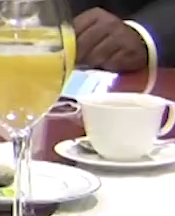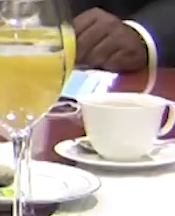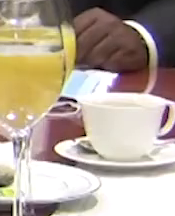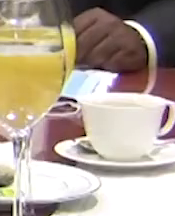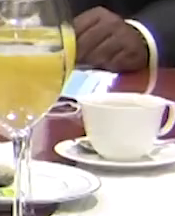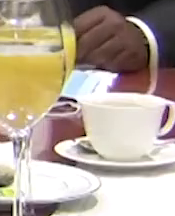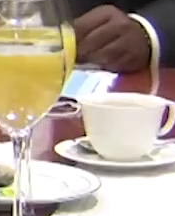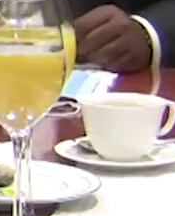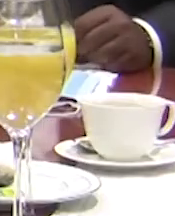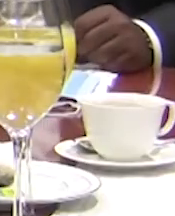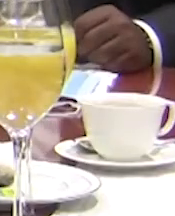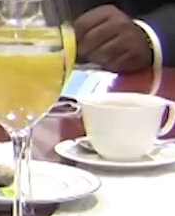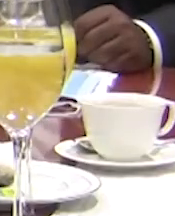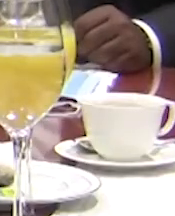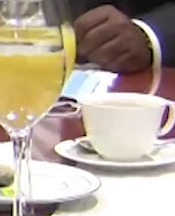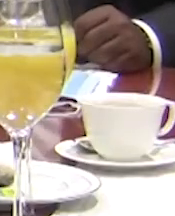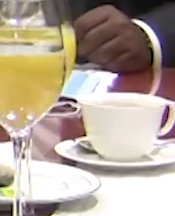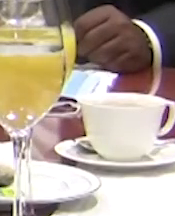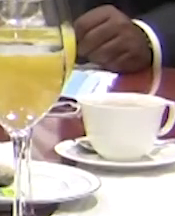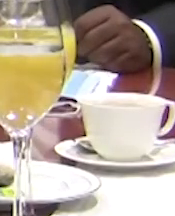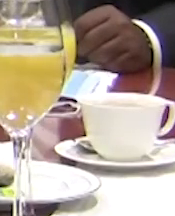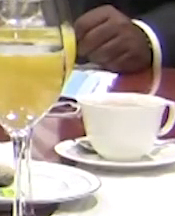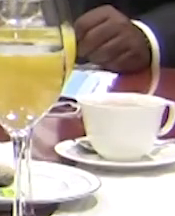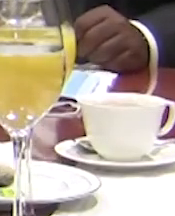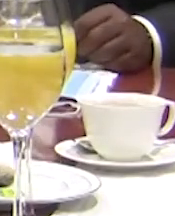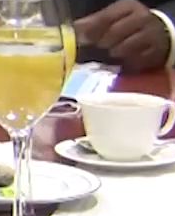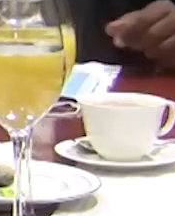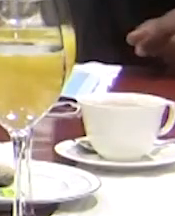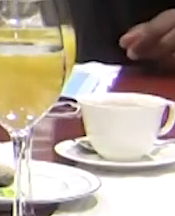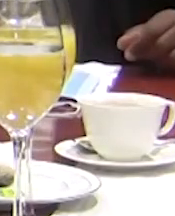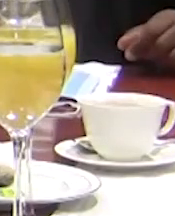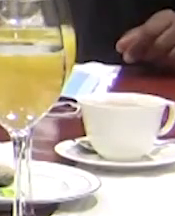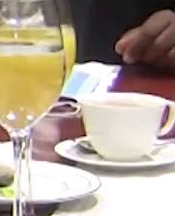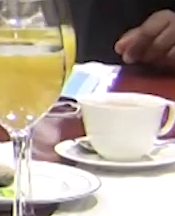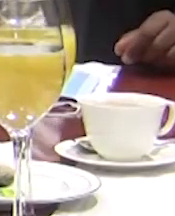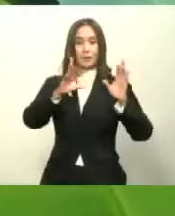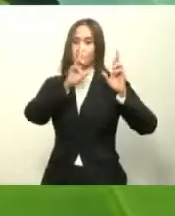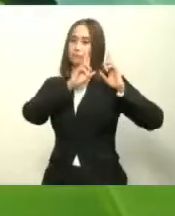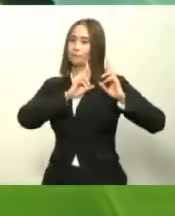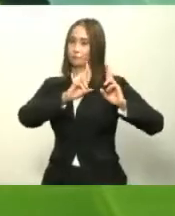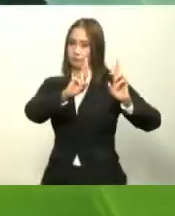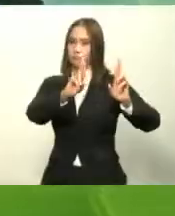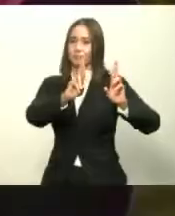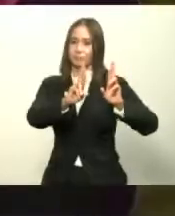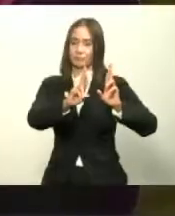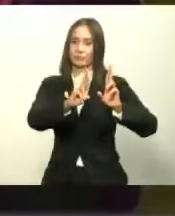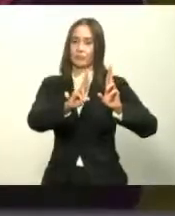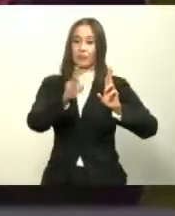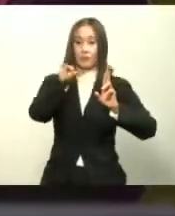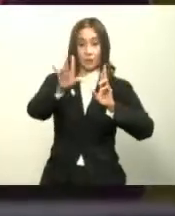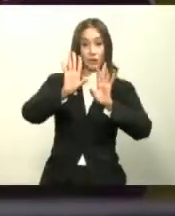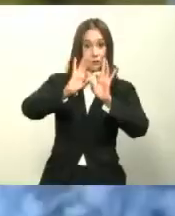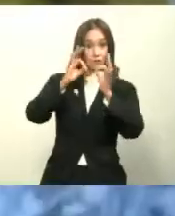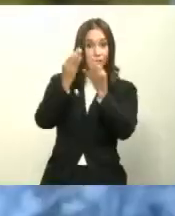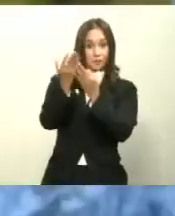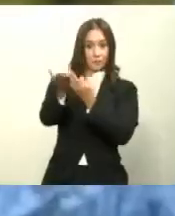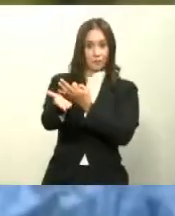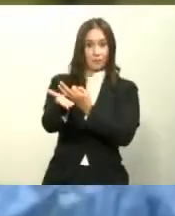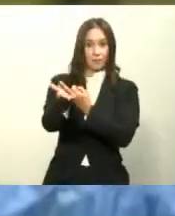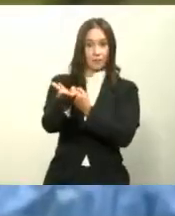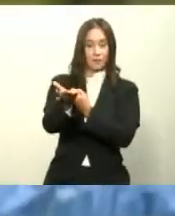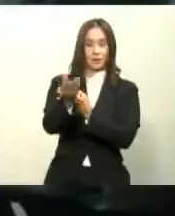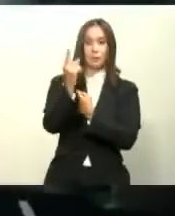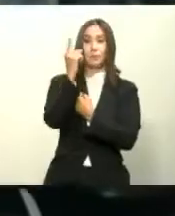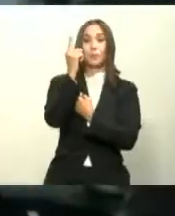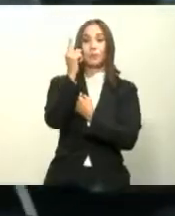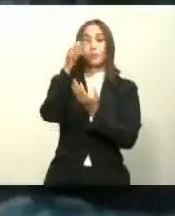el funcionario mientras aclaró que no se trataba de una ayuda social como el barrilito. Peñaguaba garantizó que el 70%